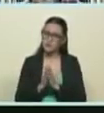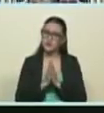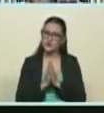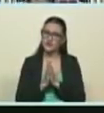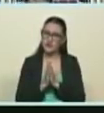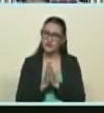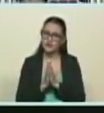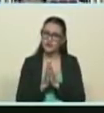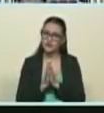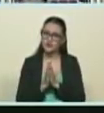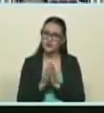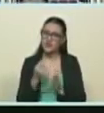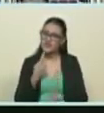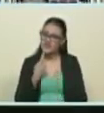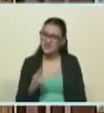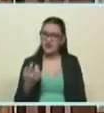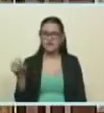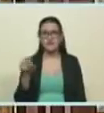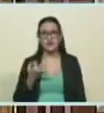veracidad.